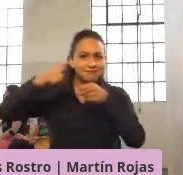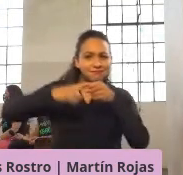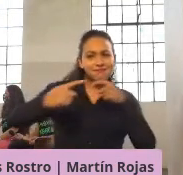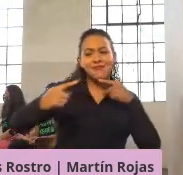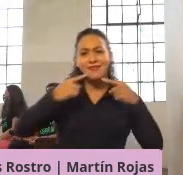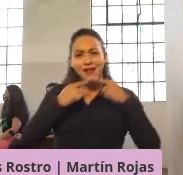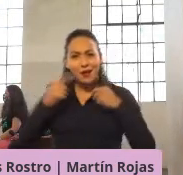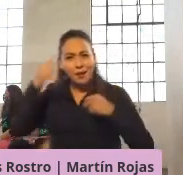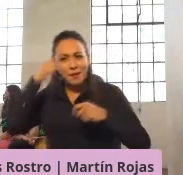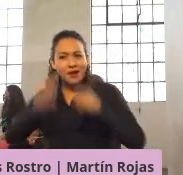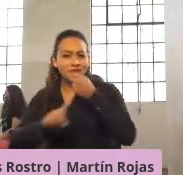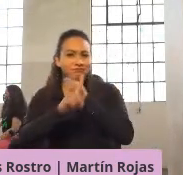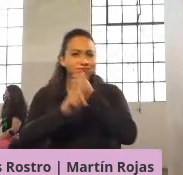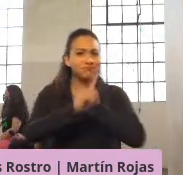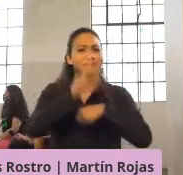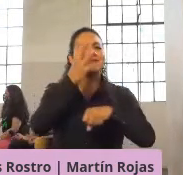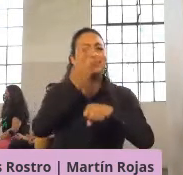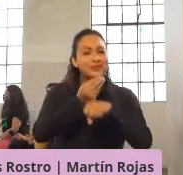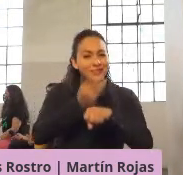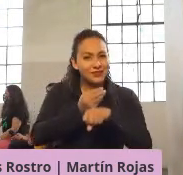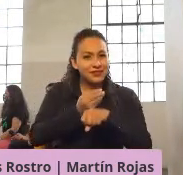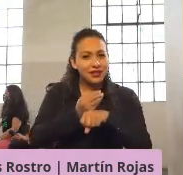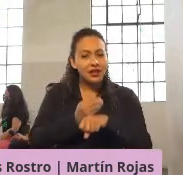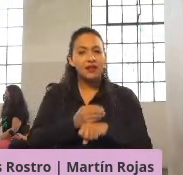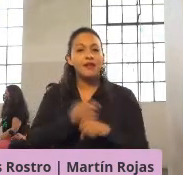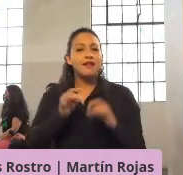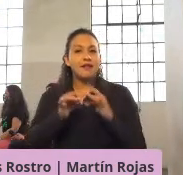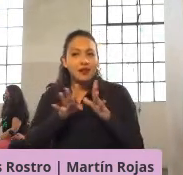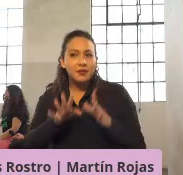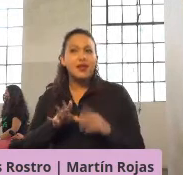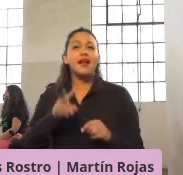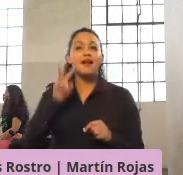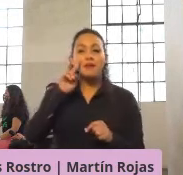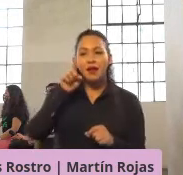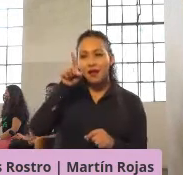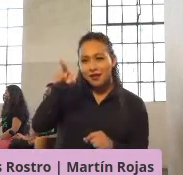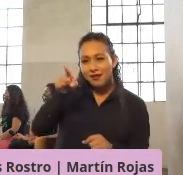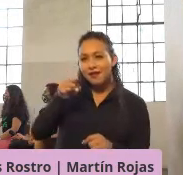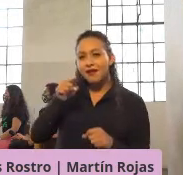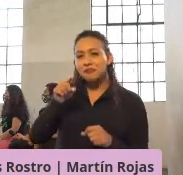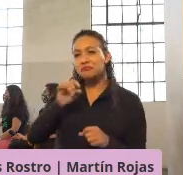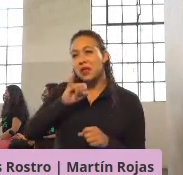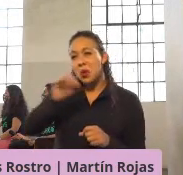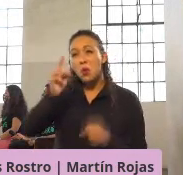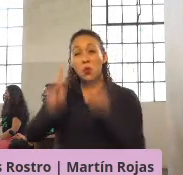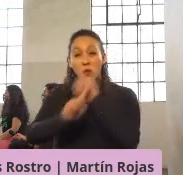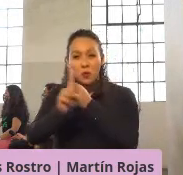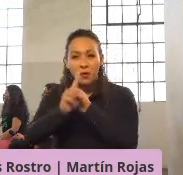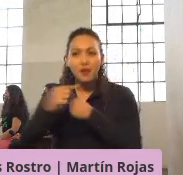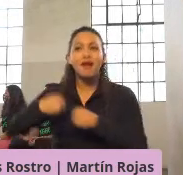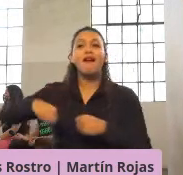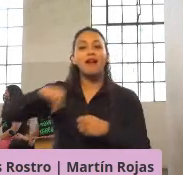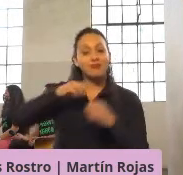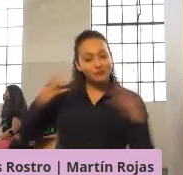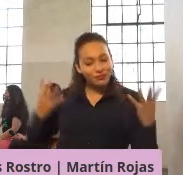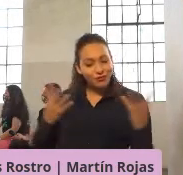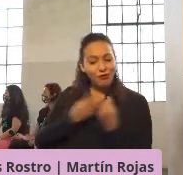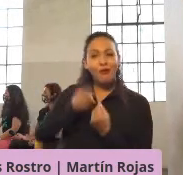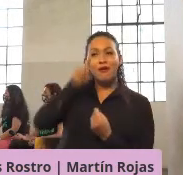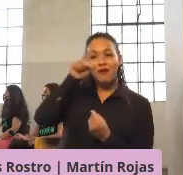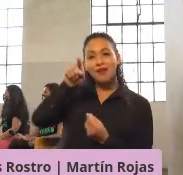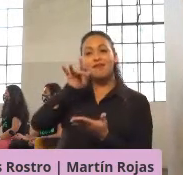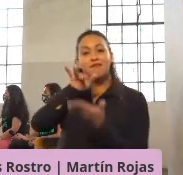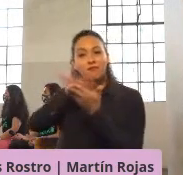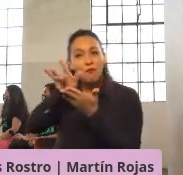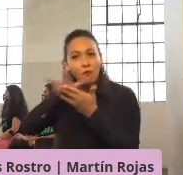esto, ¿a quién vamos a escuchar? ¿Con quién vamos a dialogar para llegar a algo, ¿no? Entonces creo que eso es algo bien importante. Es algo que a mí personalmente me